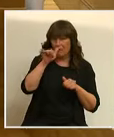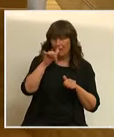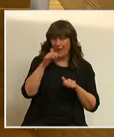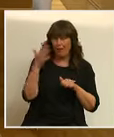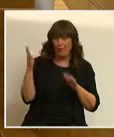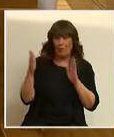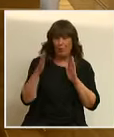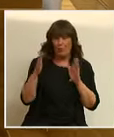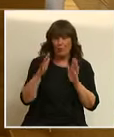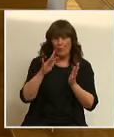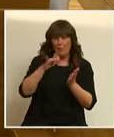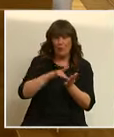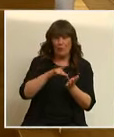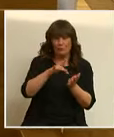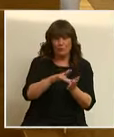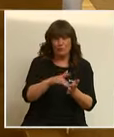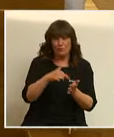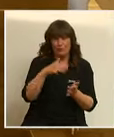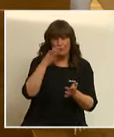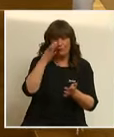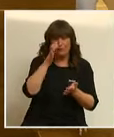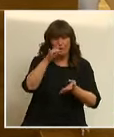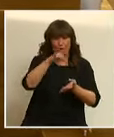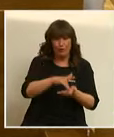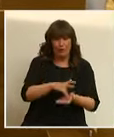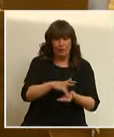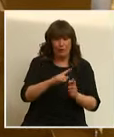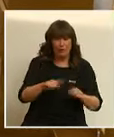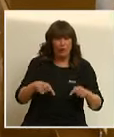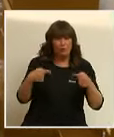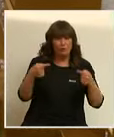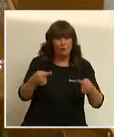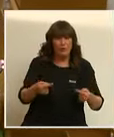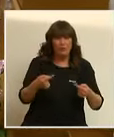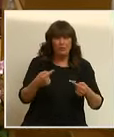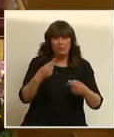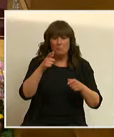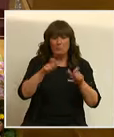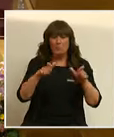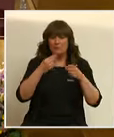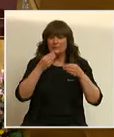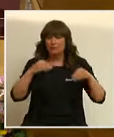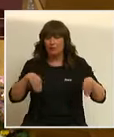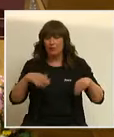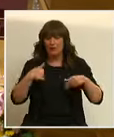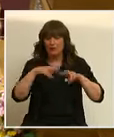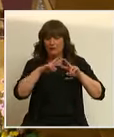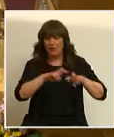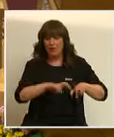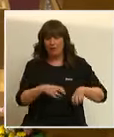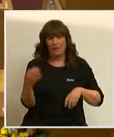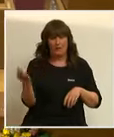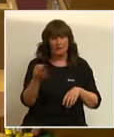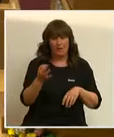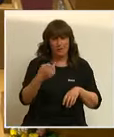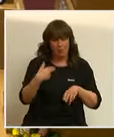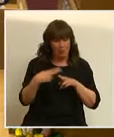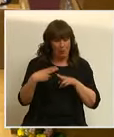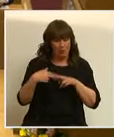realmente acontecieron y cuyas consecuencias han de ser analizadas por los historiadores, no por los políticos.